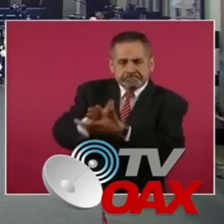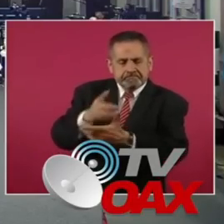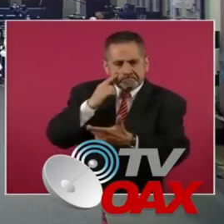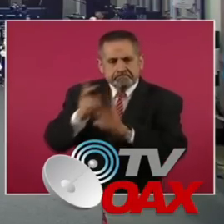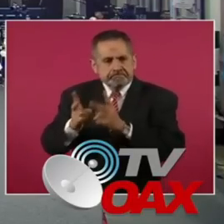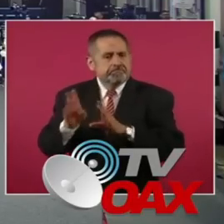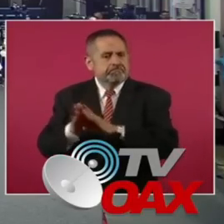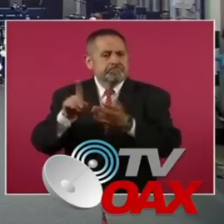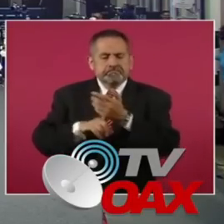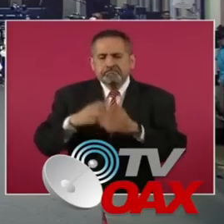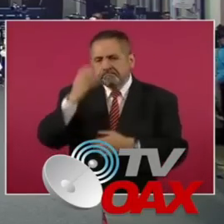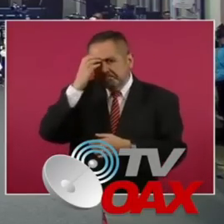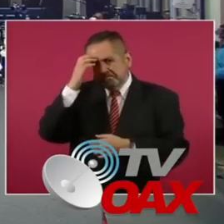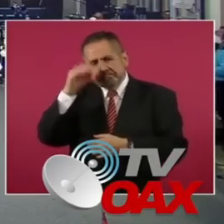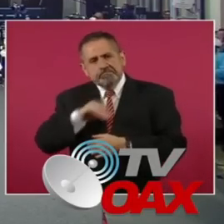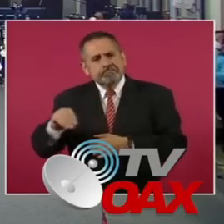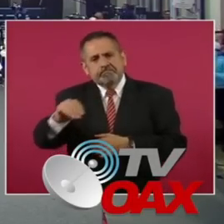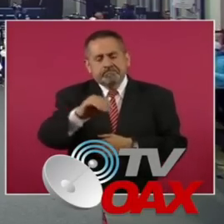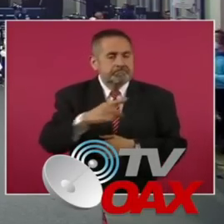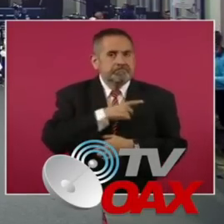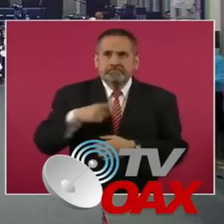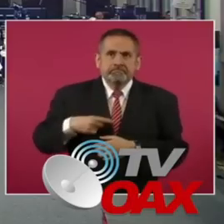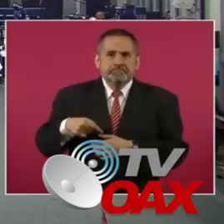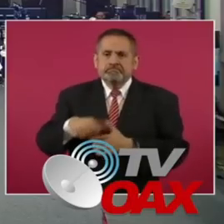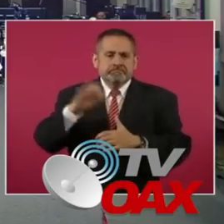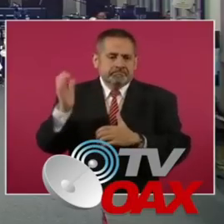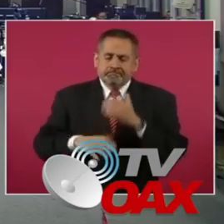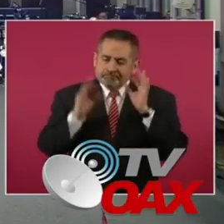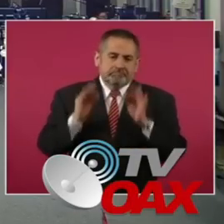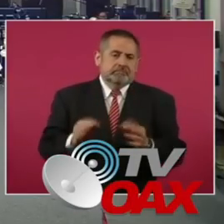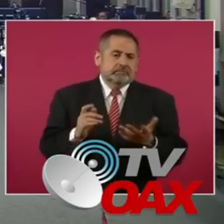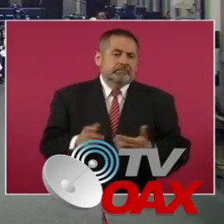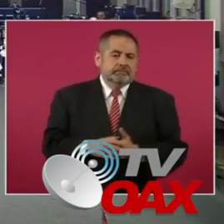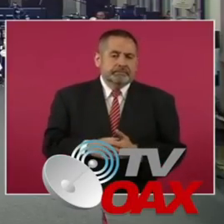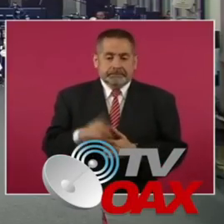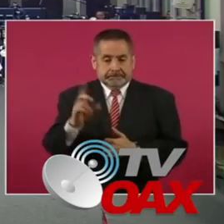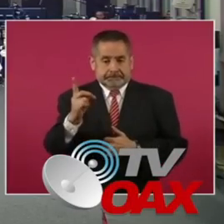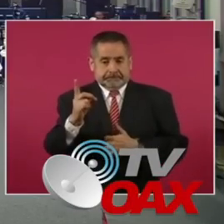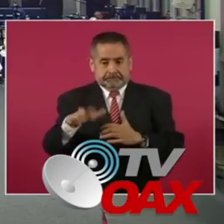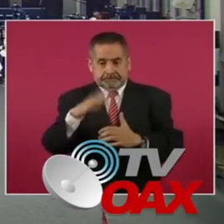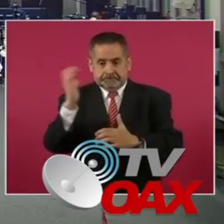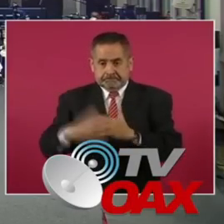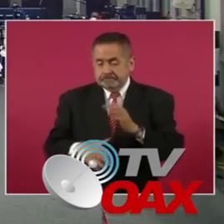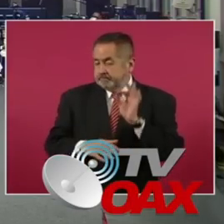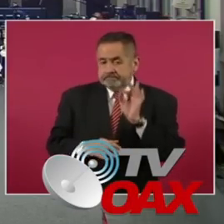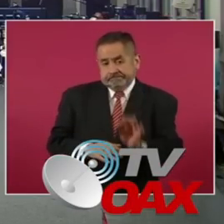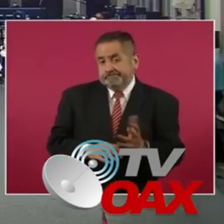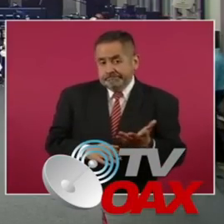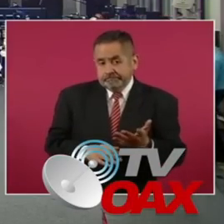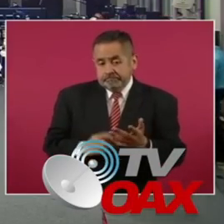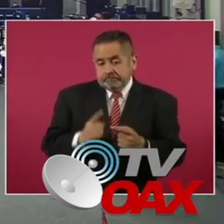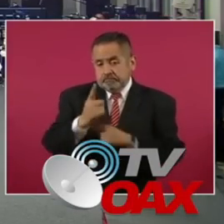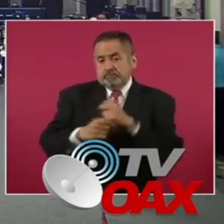a hacer chequear. Porque tenemos que terminar en diciembre del